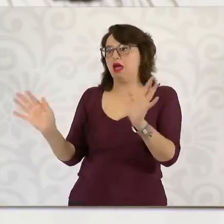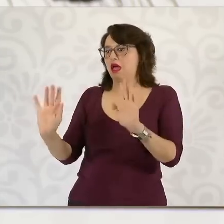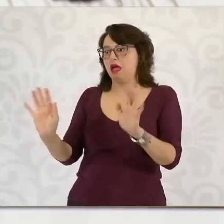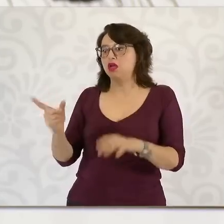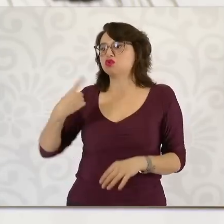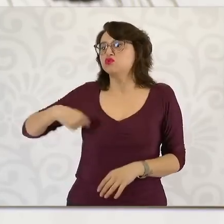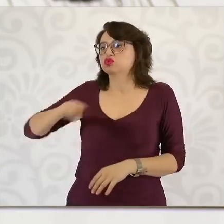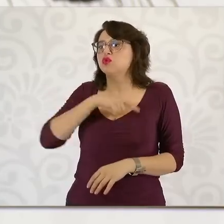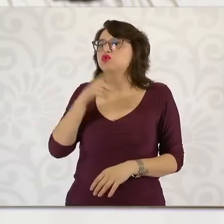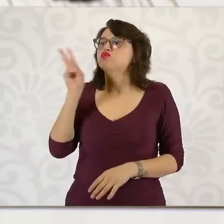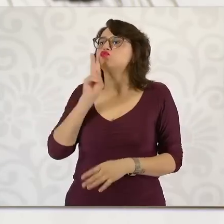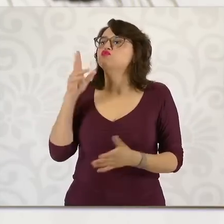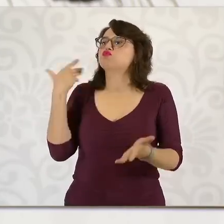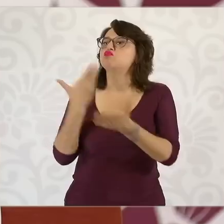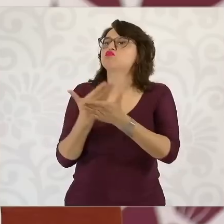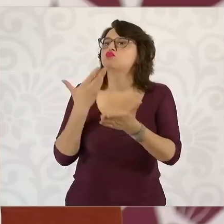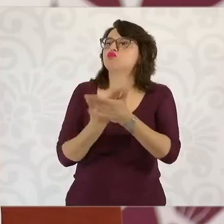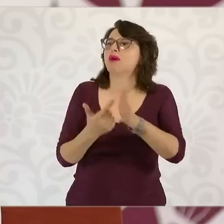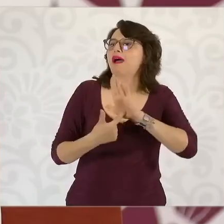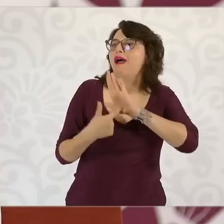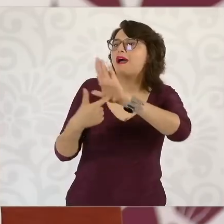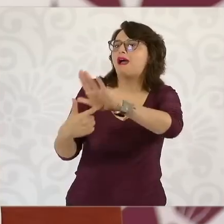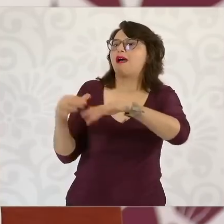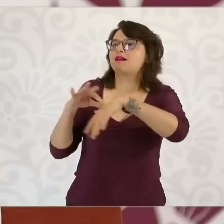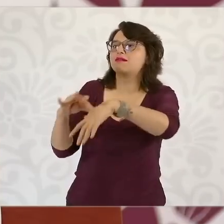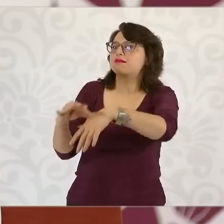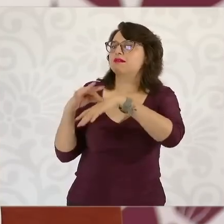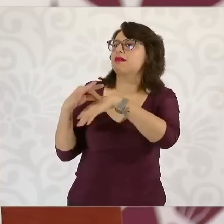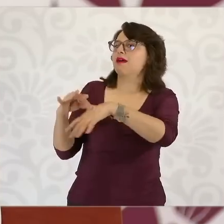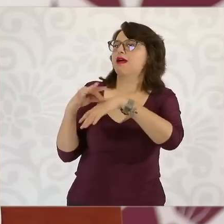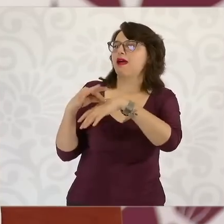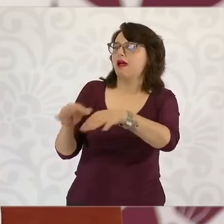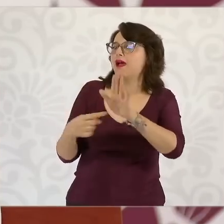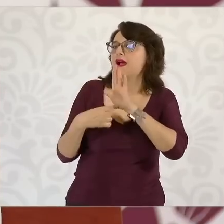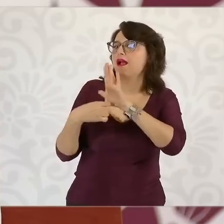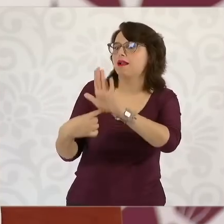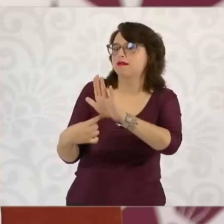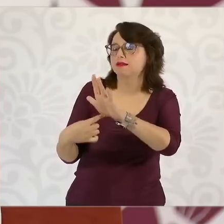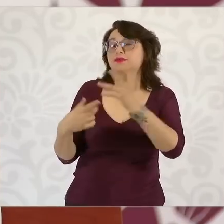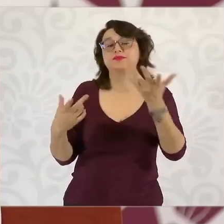para que la ciudadanía sepa, porque hay todavía quien dice